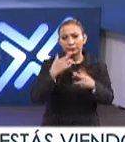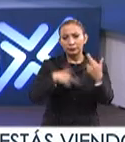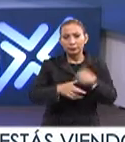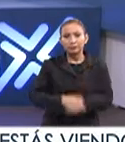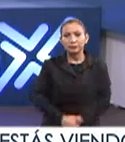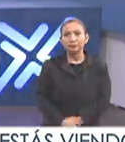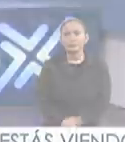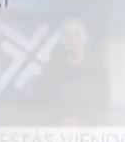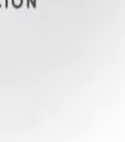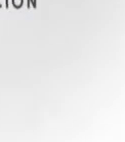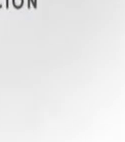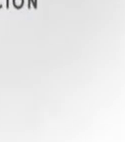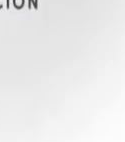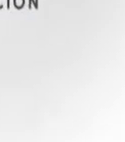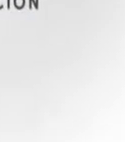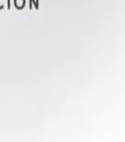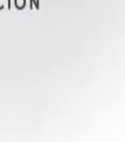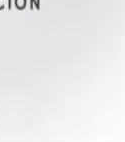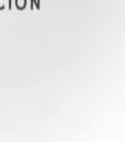regresamos.